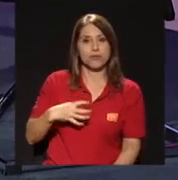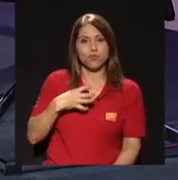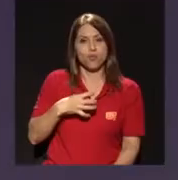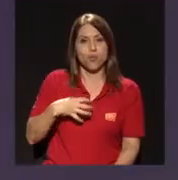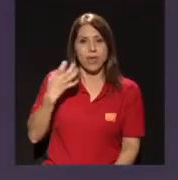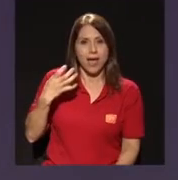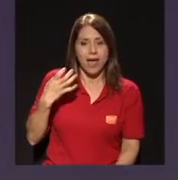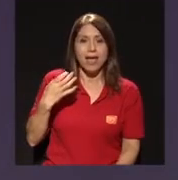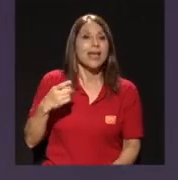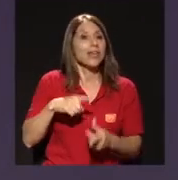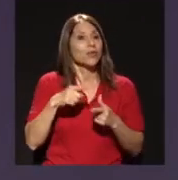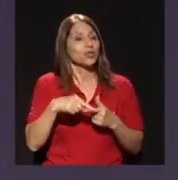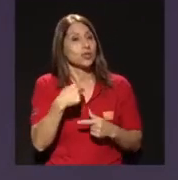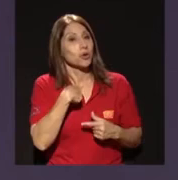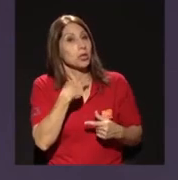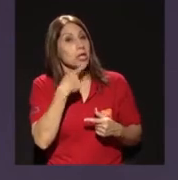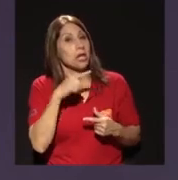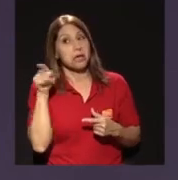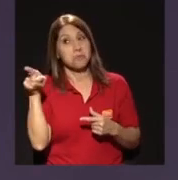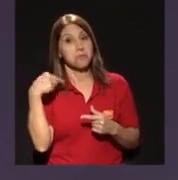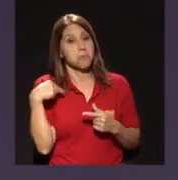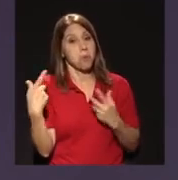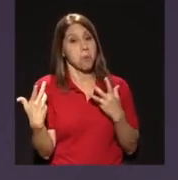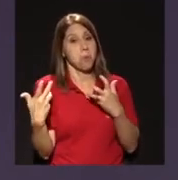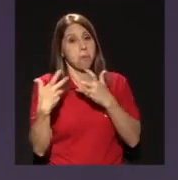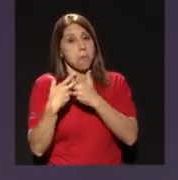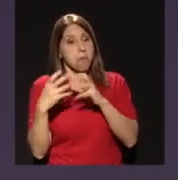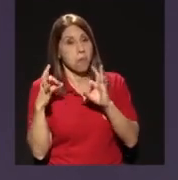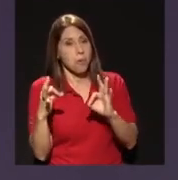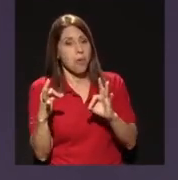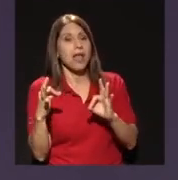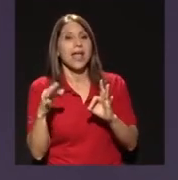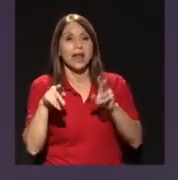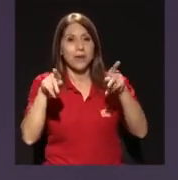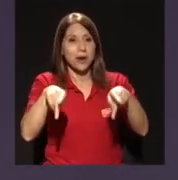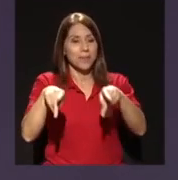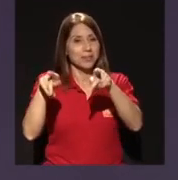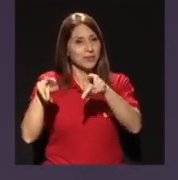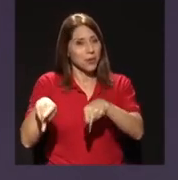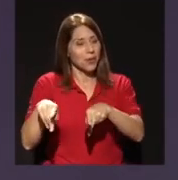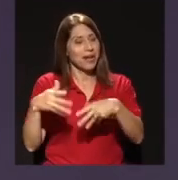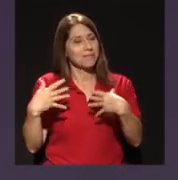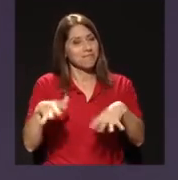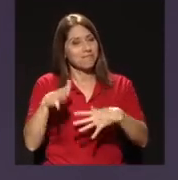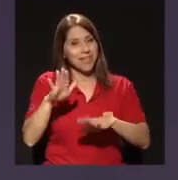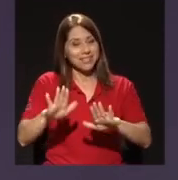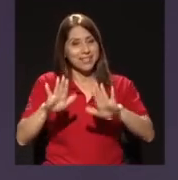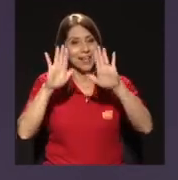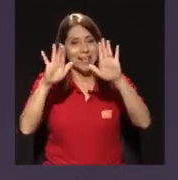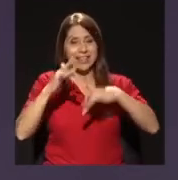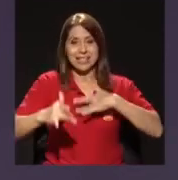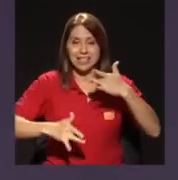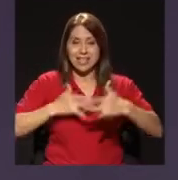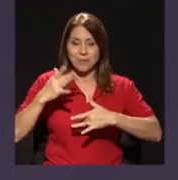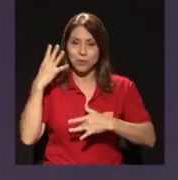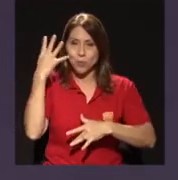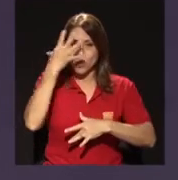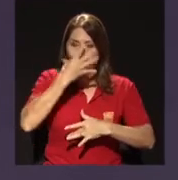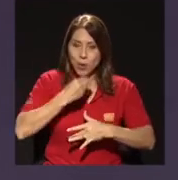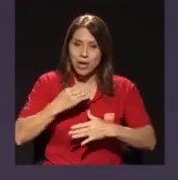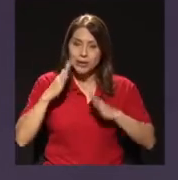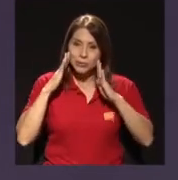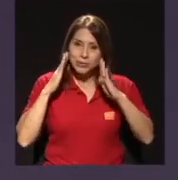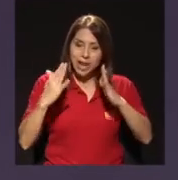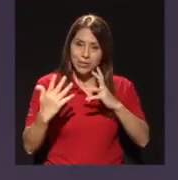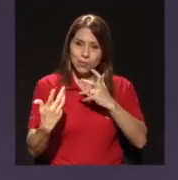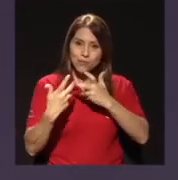mis compañeros que le caía en gracia. Glenda era una persona excelente, de muy bellos sentimientos y muy buen trato,